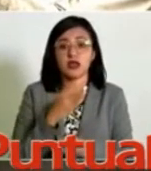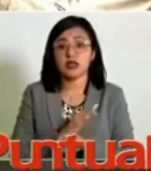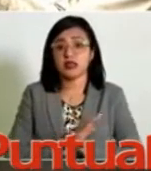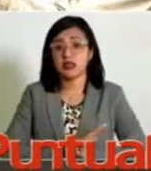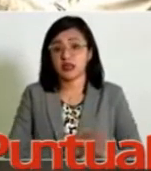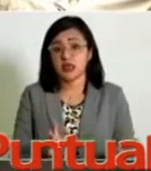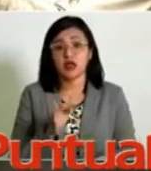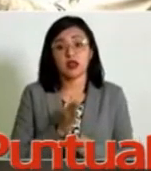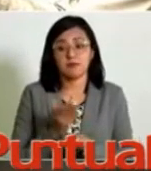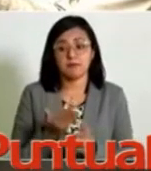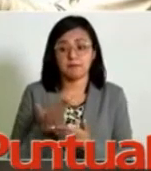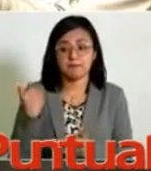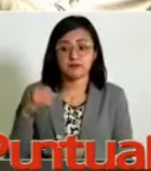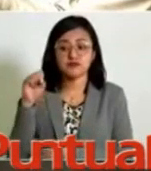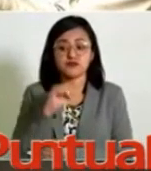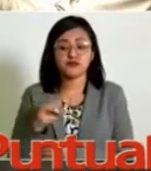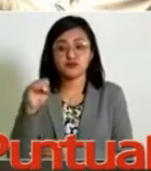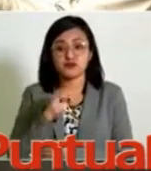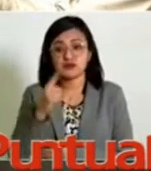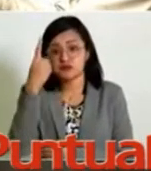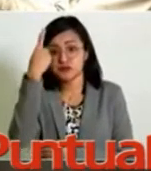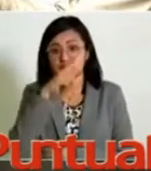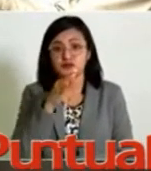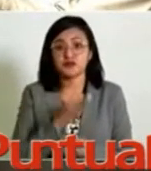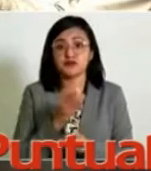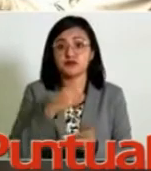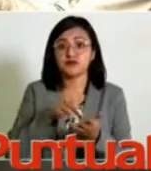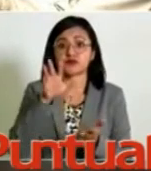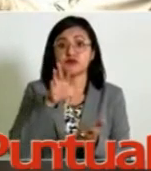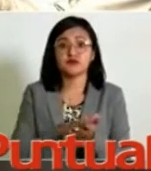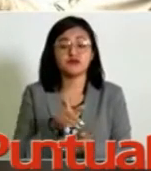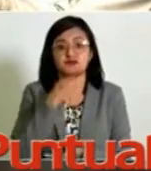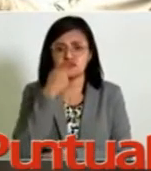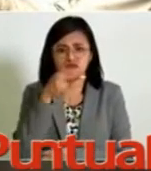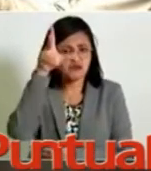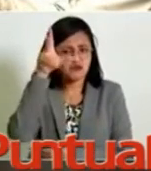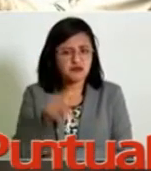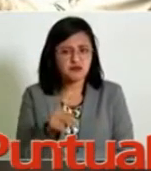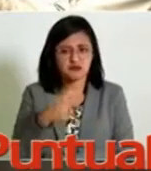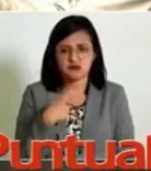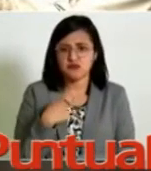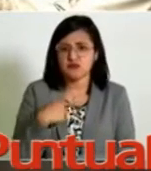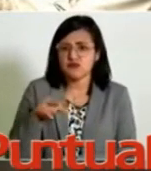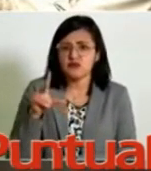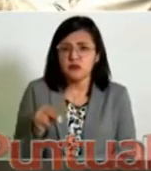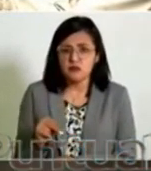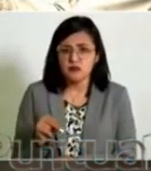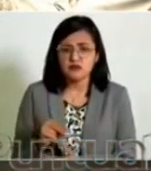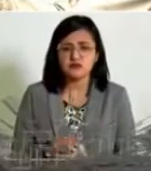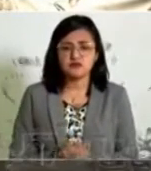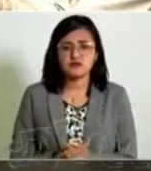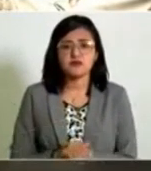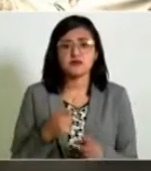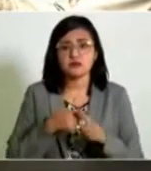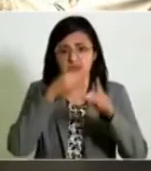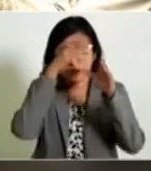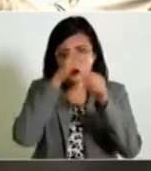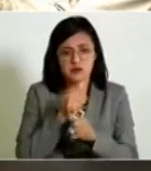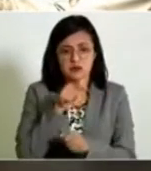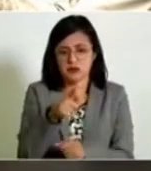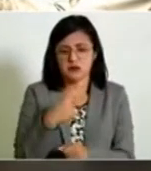se el sábado para establecer su negativa a un acuerdo